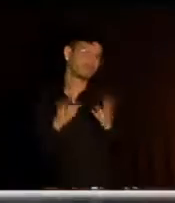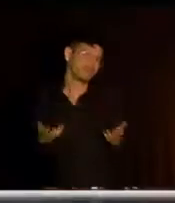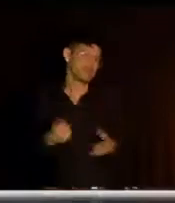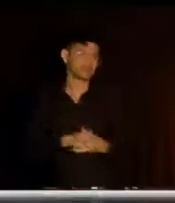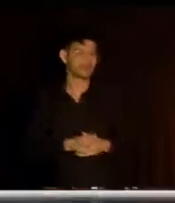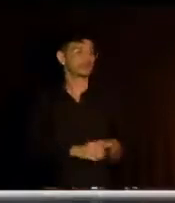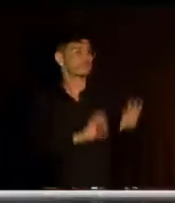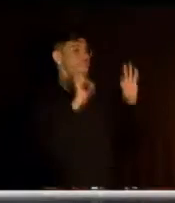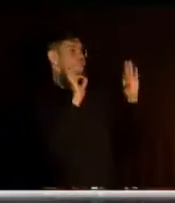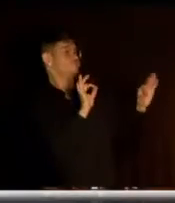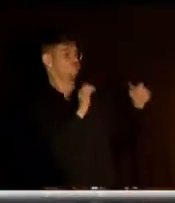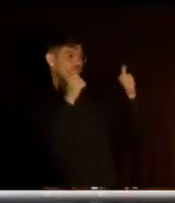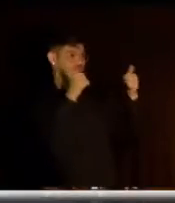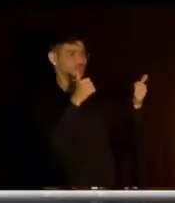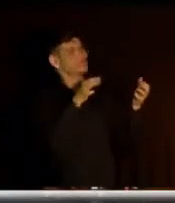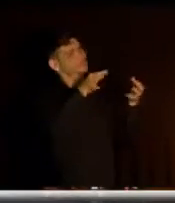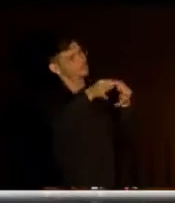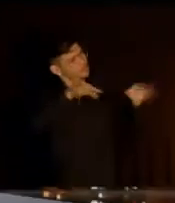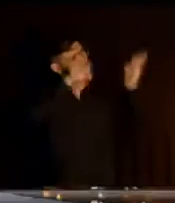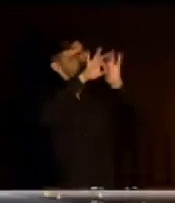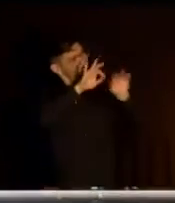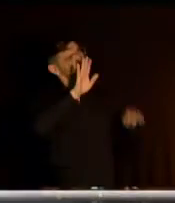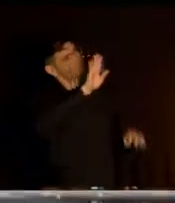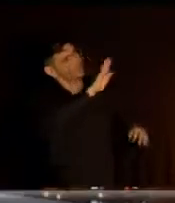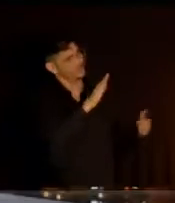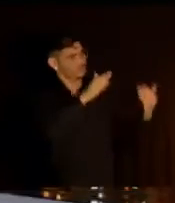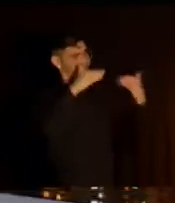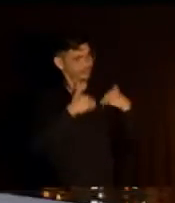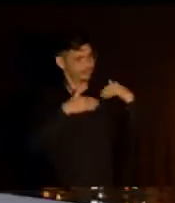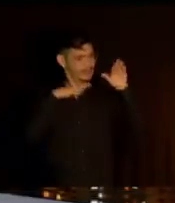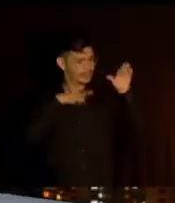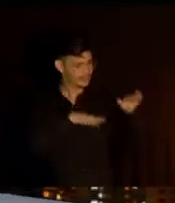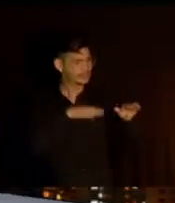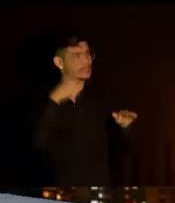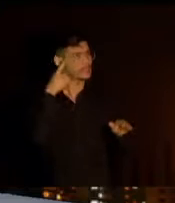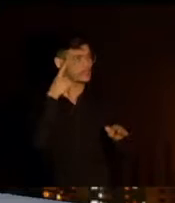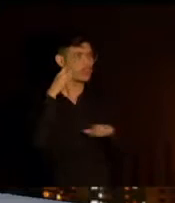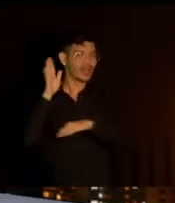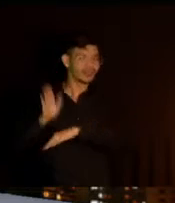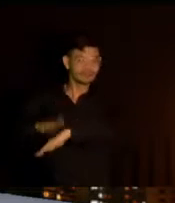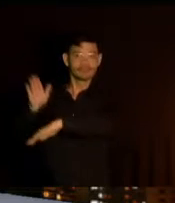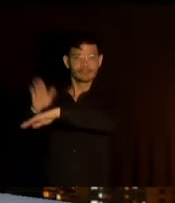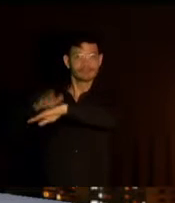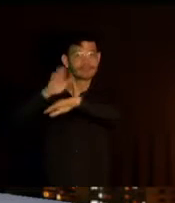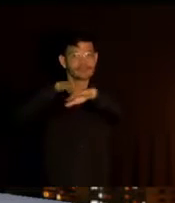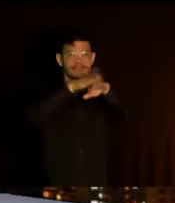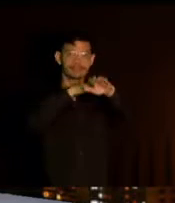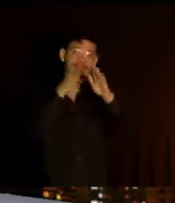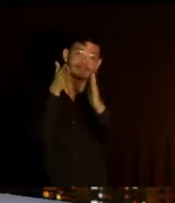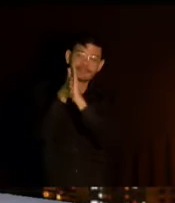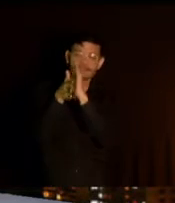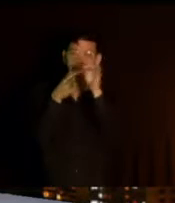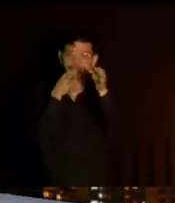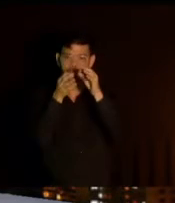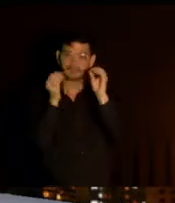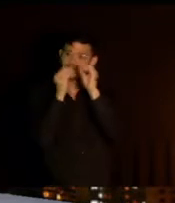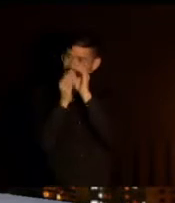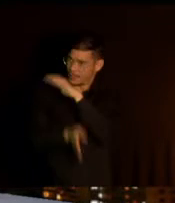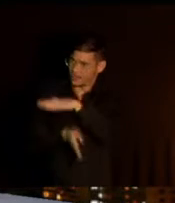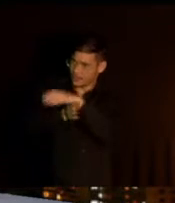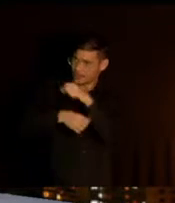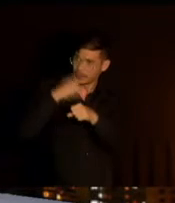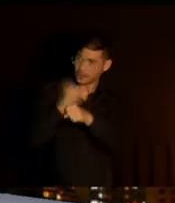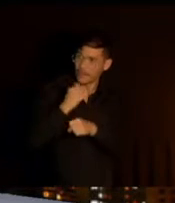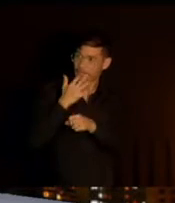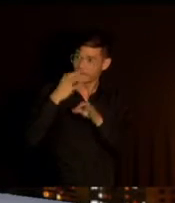¿Es que usted como representante lleve este mensaje y sigan esa socialización en ese trabajo, presidente, que realmente ha sido grande la